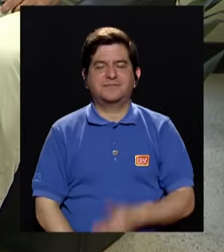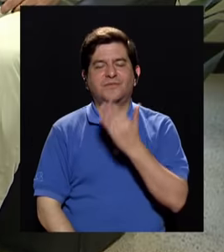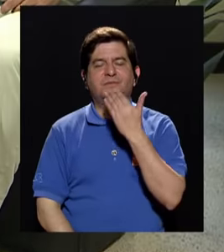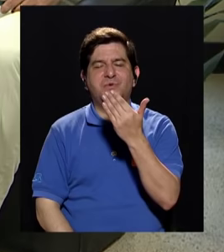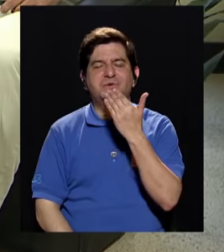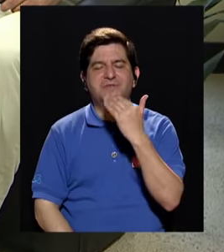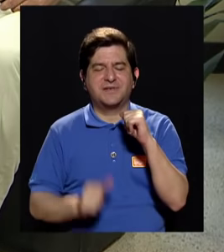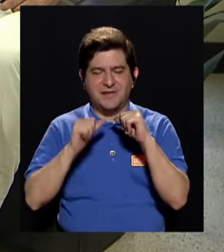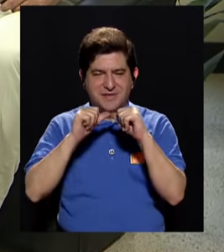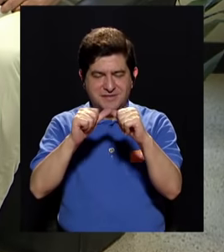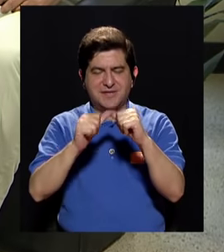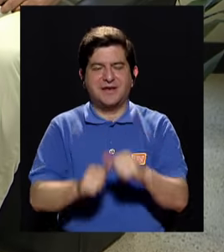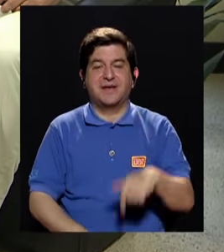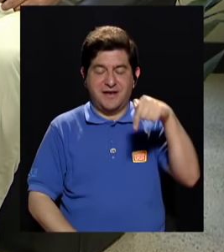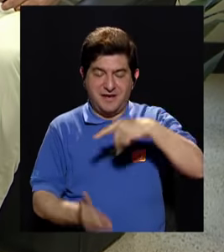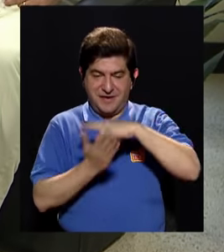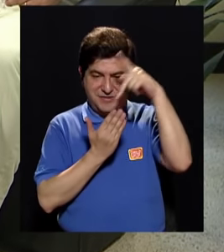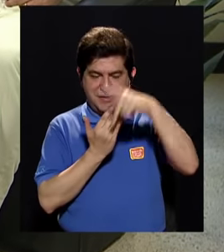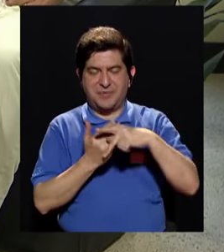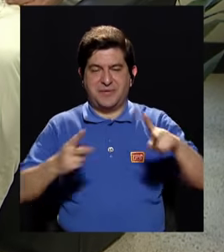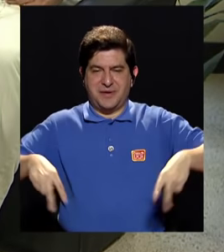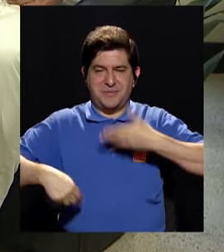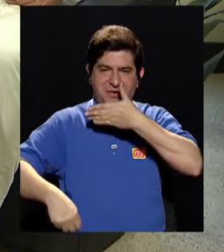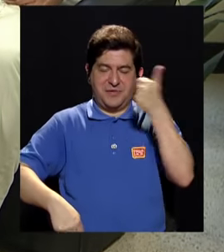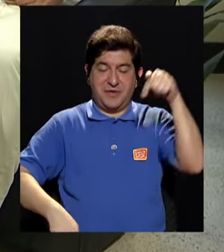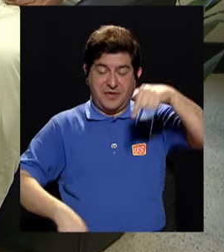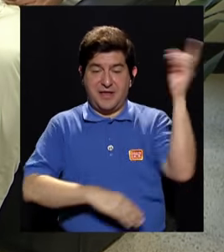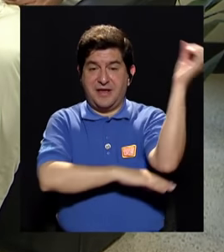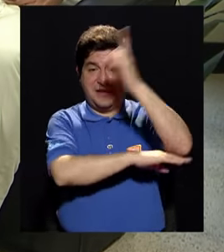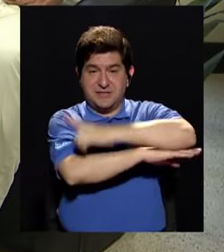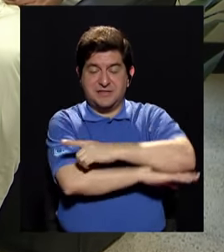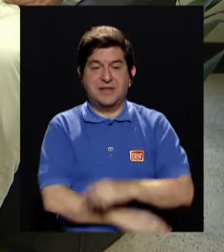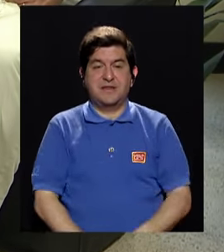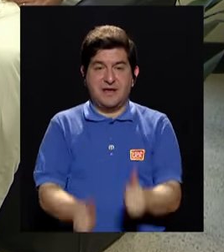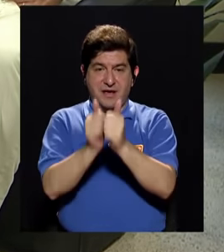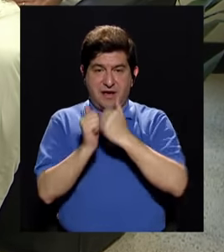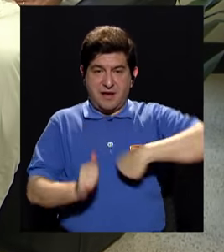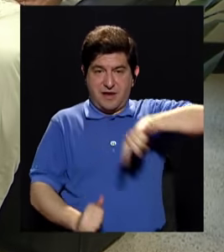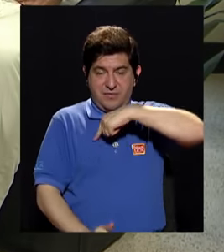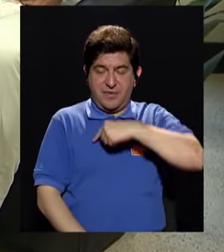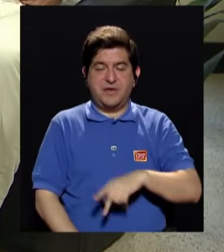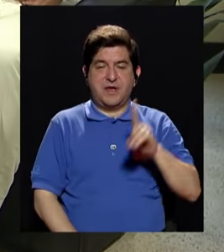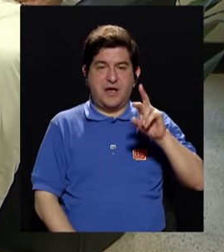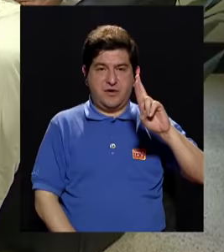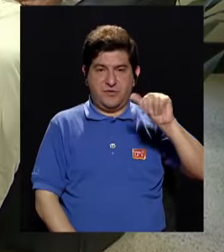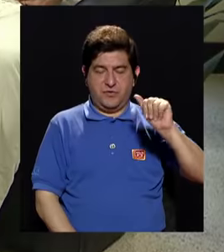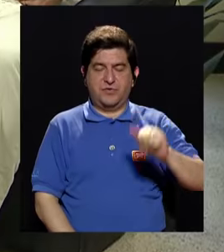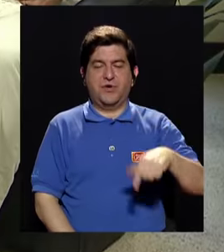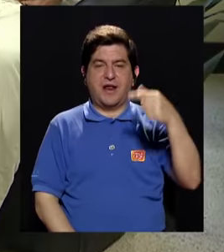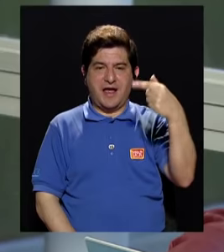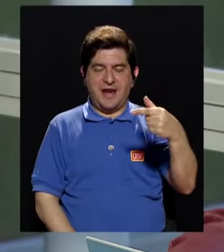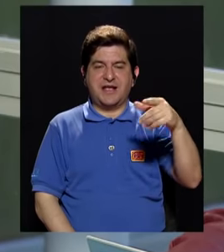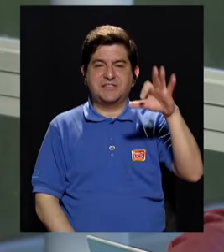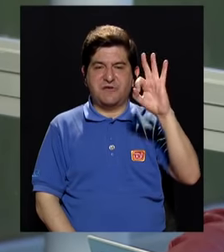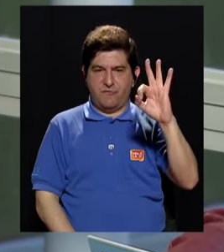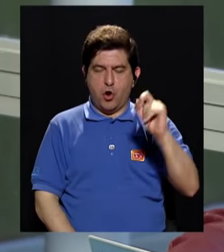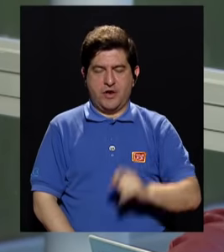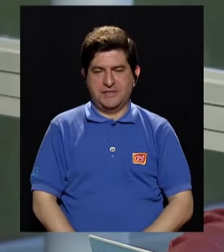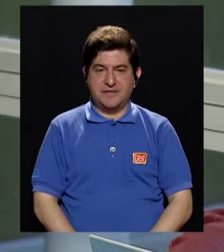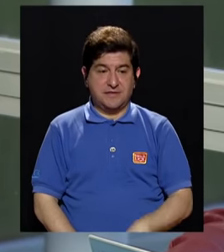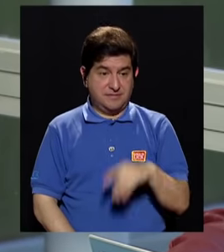Muchísimas gracias por continuar con nosotros en vivir mejor el día hoy con la compañía de la doctora greten